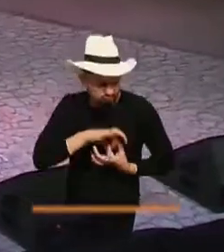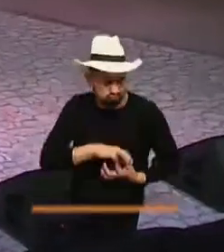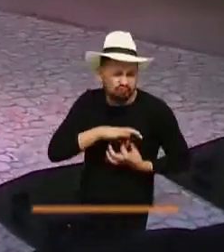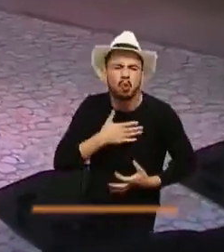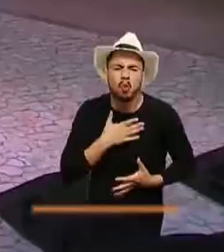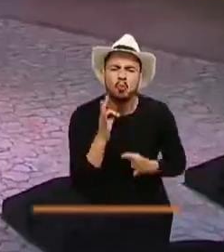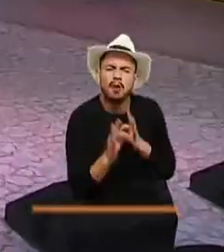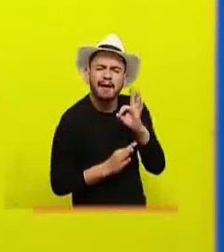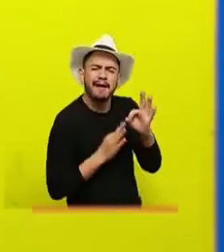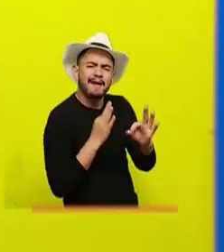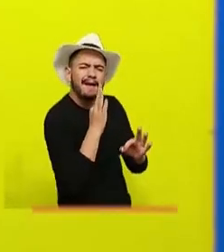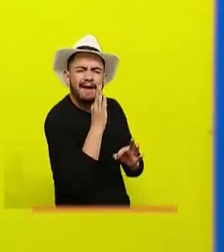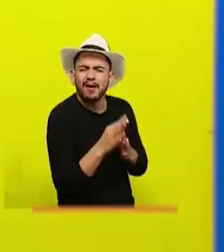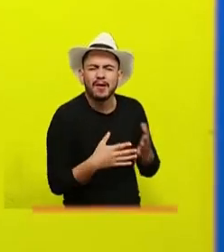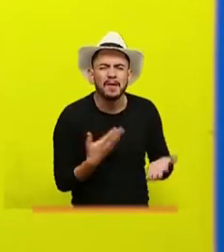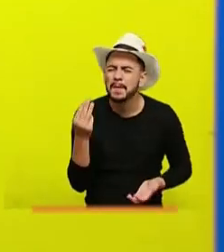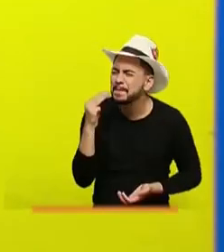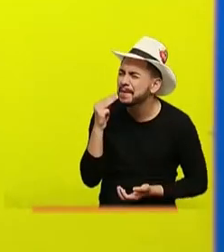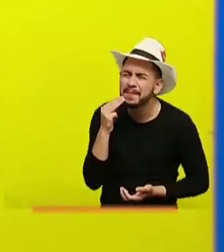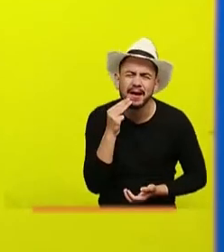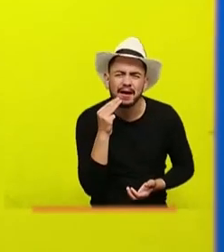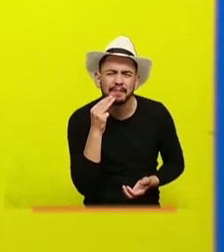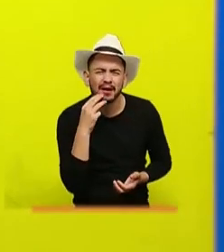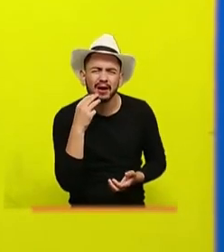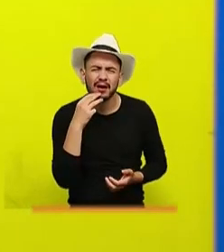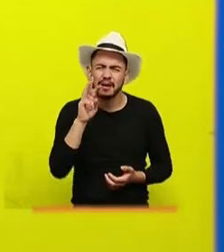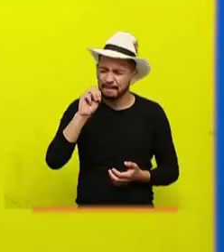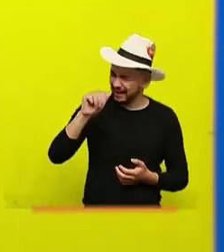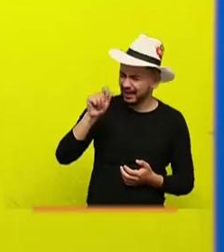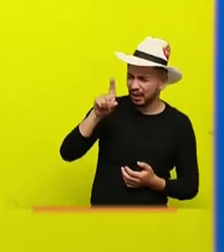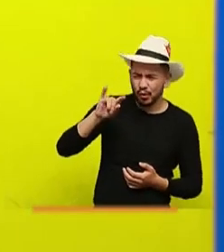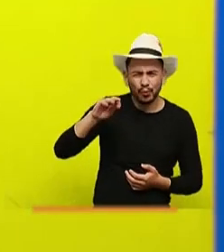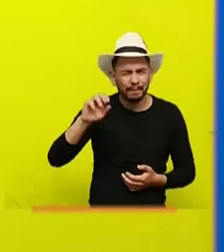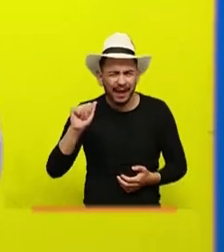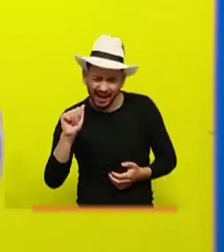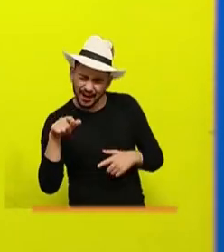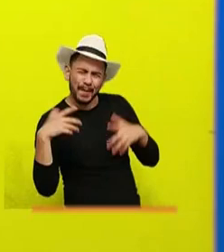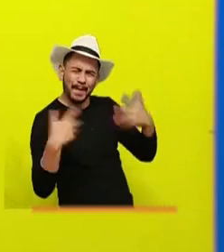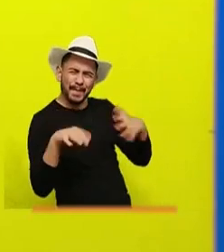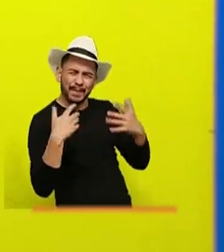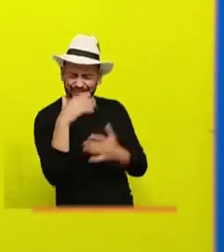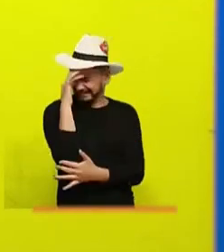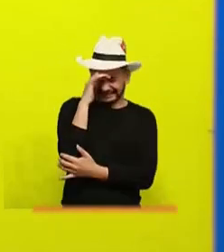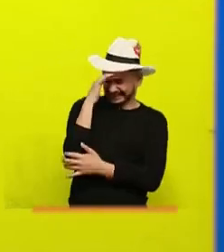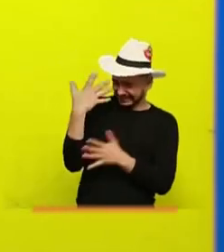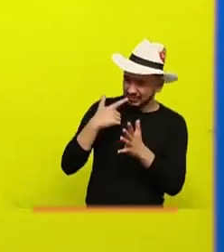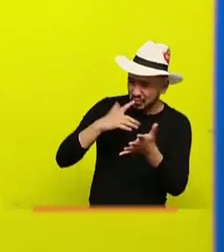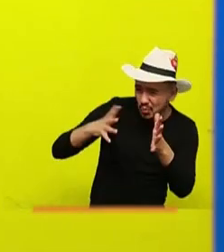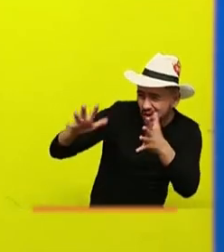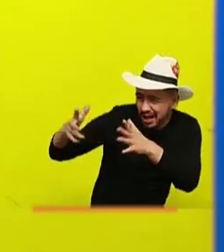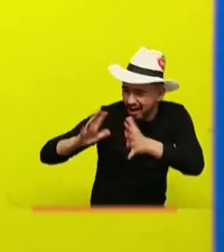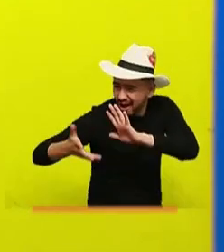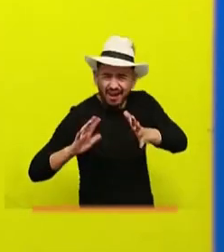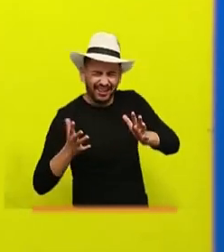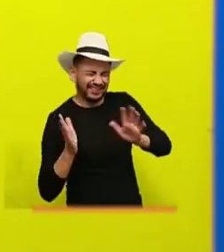Maluma es estuche suyo, vaya que trova tan cruel. No tiene ni la